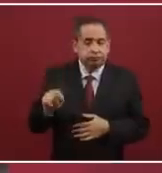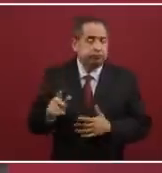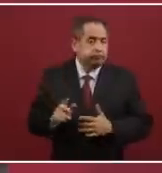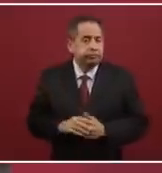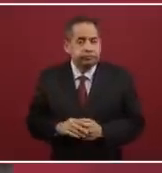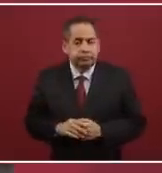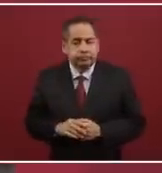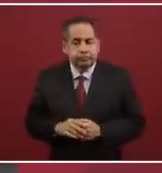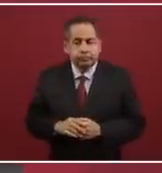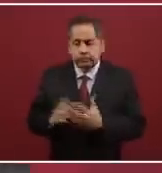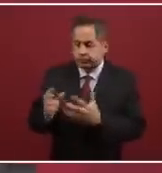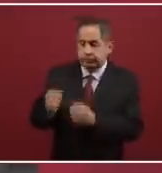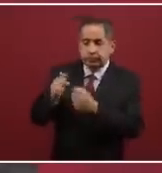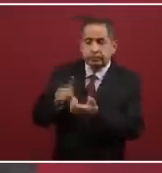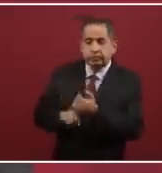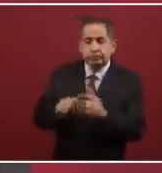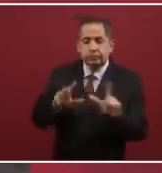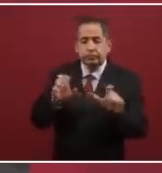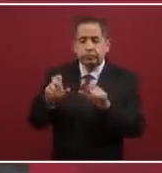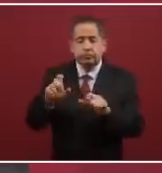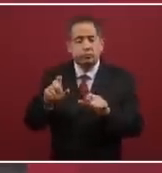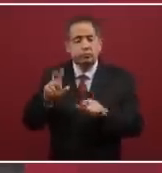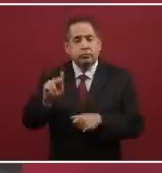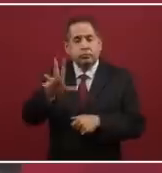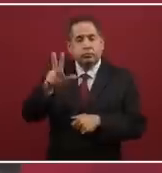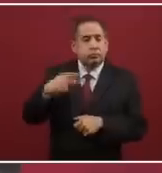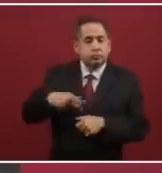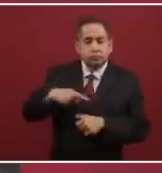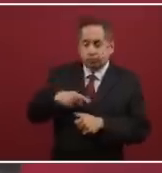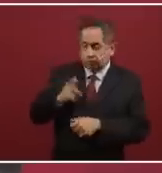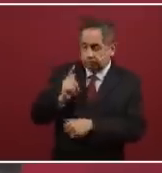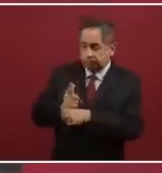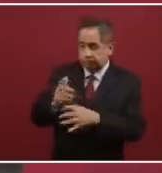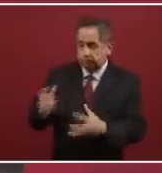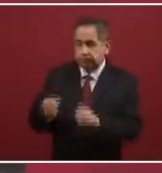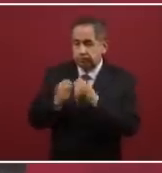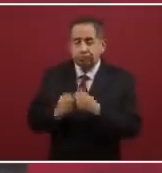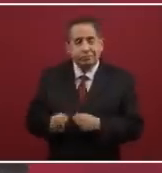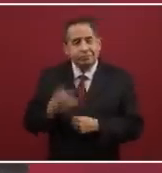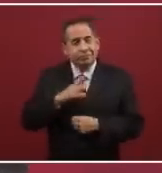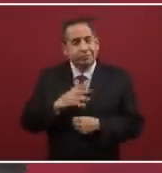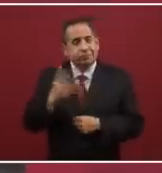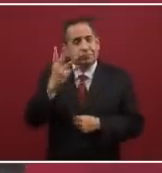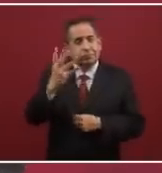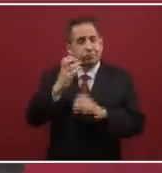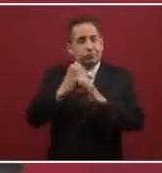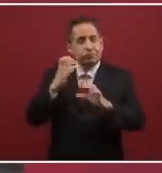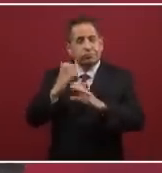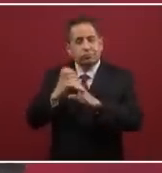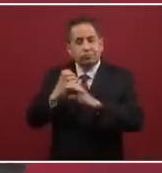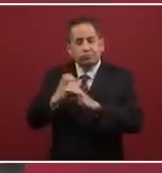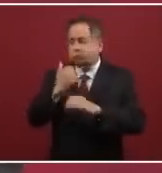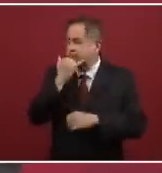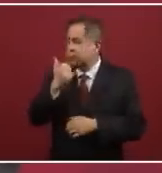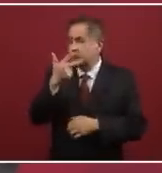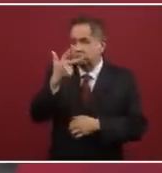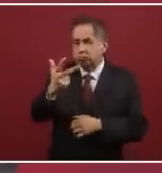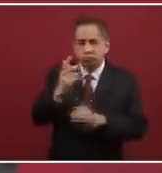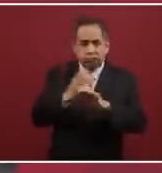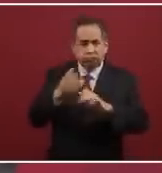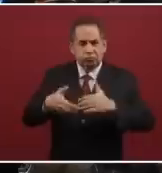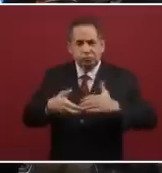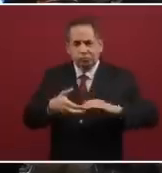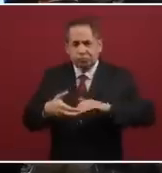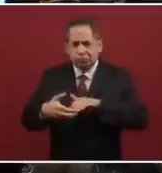el rescate de 785 personas en 4 cajas de tráiler, perdón, en 8 cajas de tráiler,